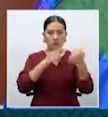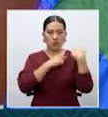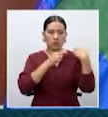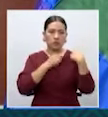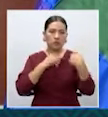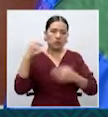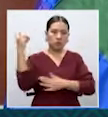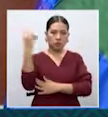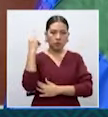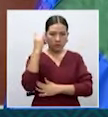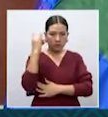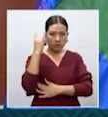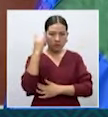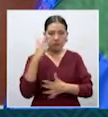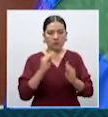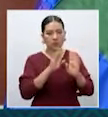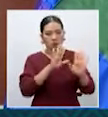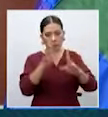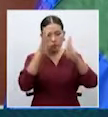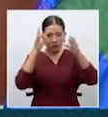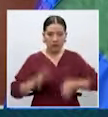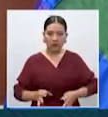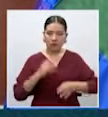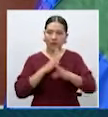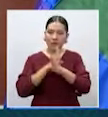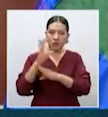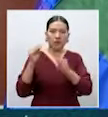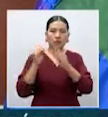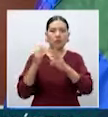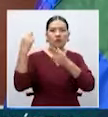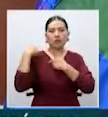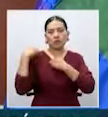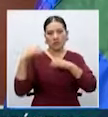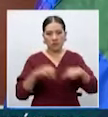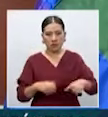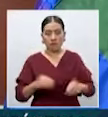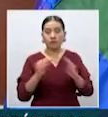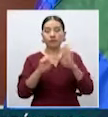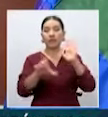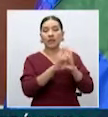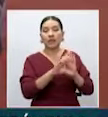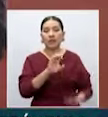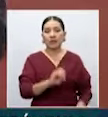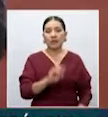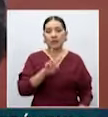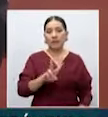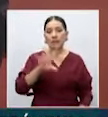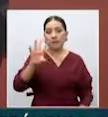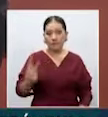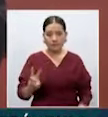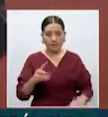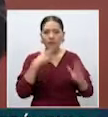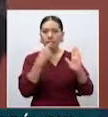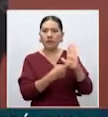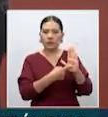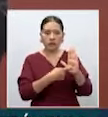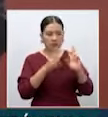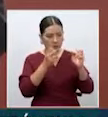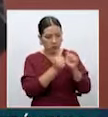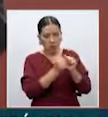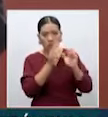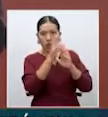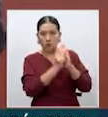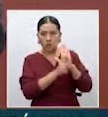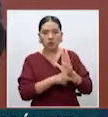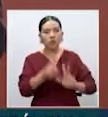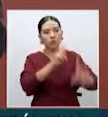se ejerce de forma directa y delegada. Lima aseguró que la ley 026 fundamenta que es un principio constitucional que el pueblo participe